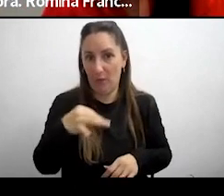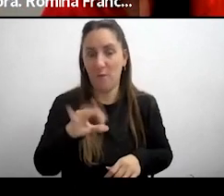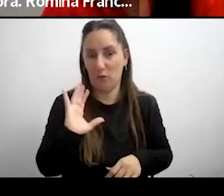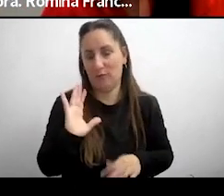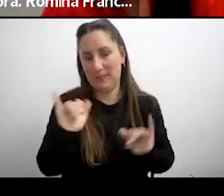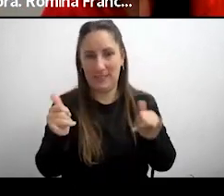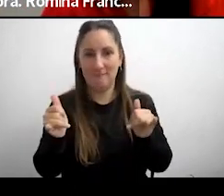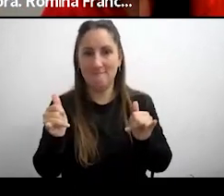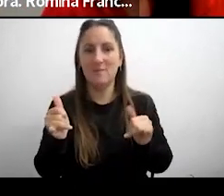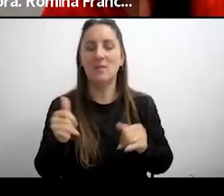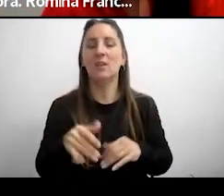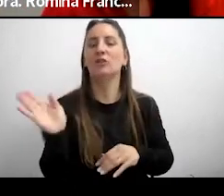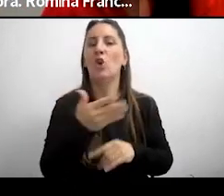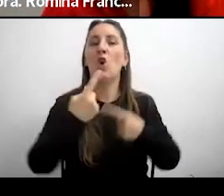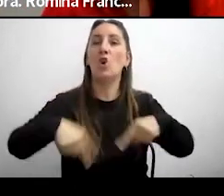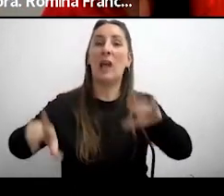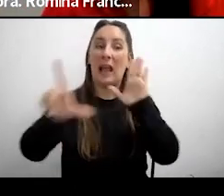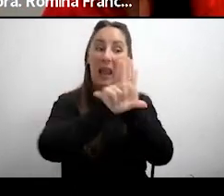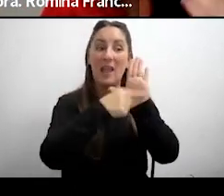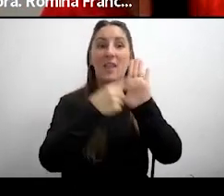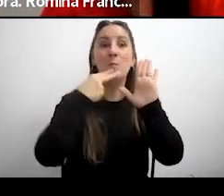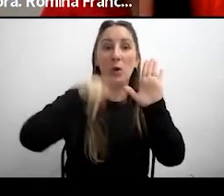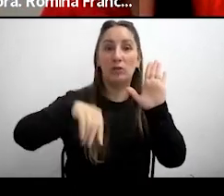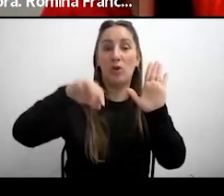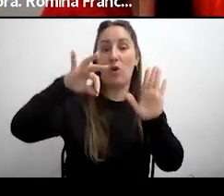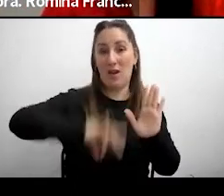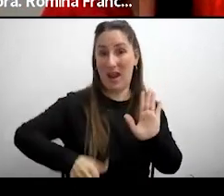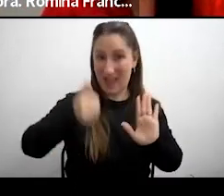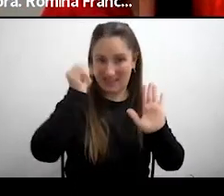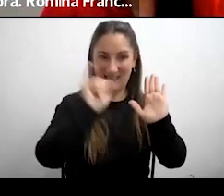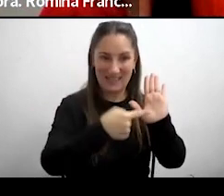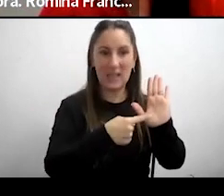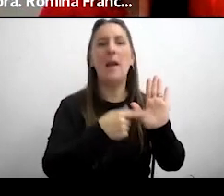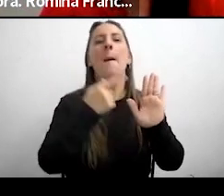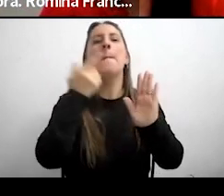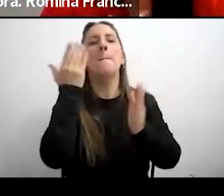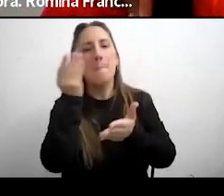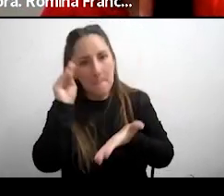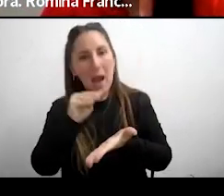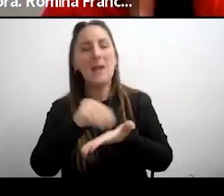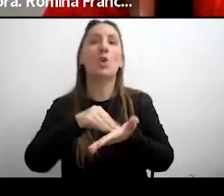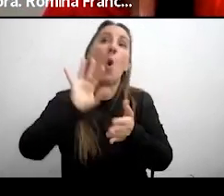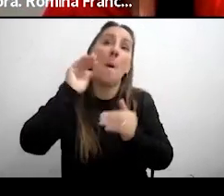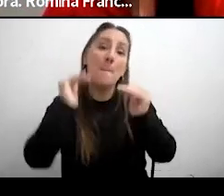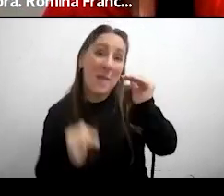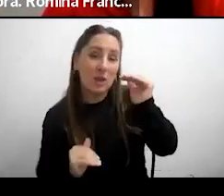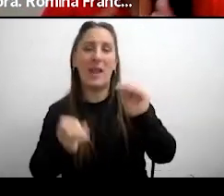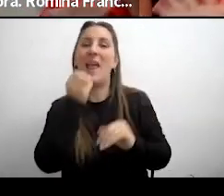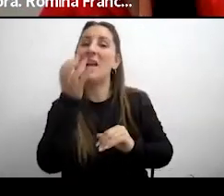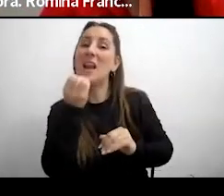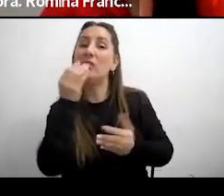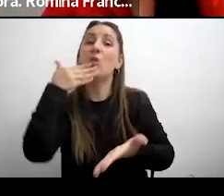supuesto, todo lo que nos dice la ley de impuesto a las ganancias, va a ser un ajuste en más o en menos en la declaración